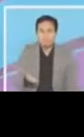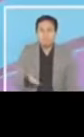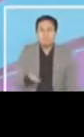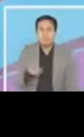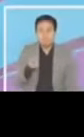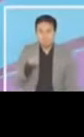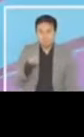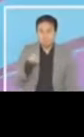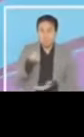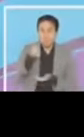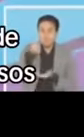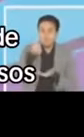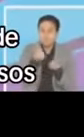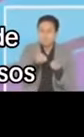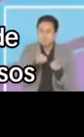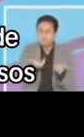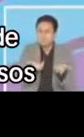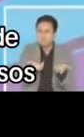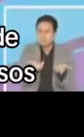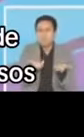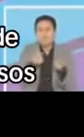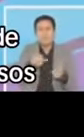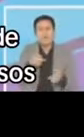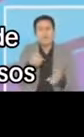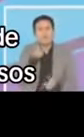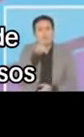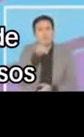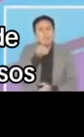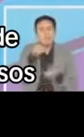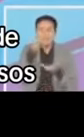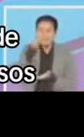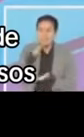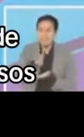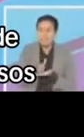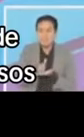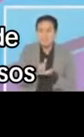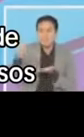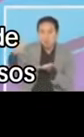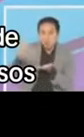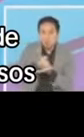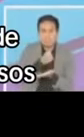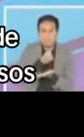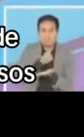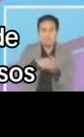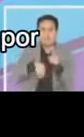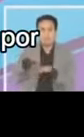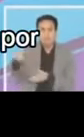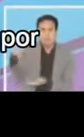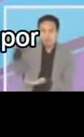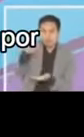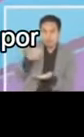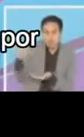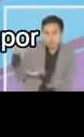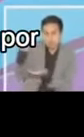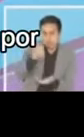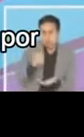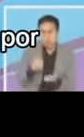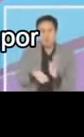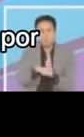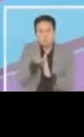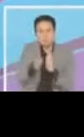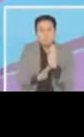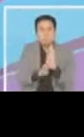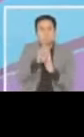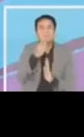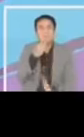Eso cuesta plata y esa plata tenemos el deber de conseguirla, de llegar más recursos. Necesitamos mejor crecimiento, por